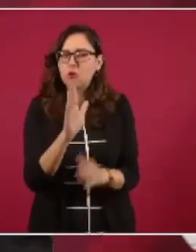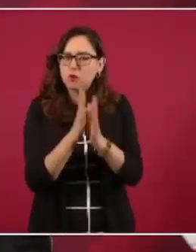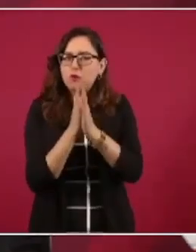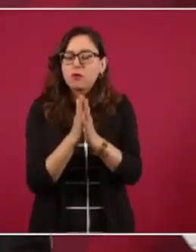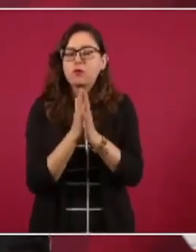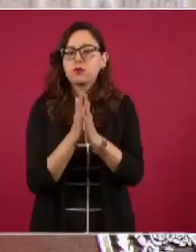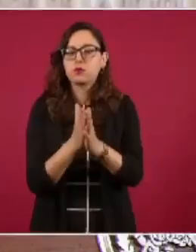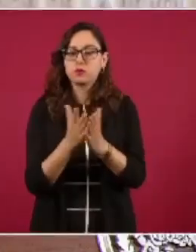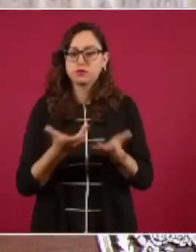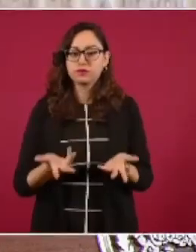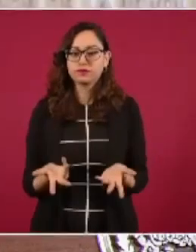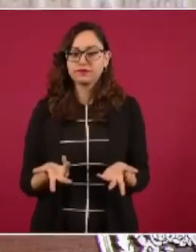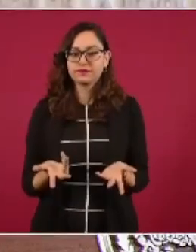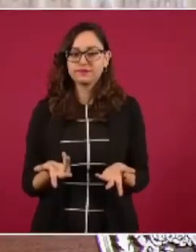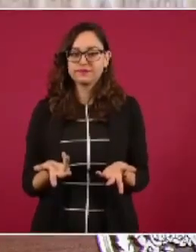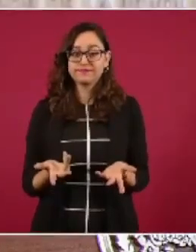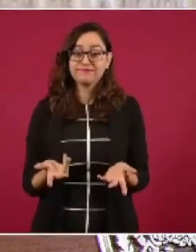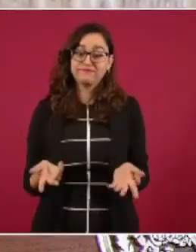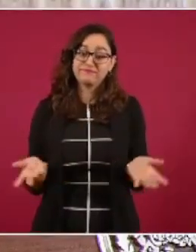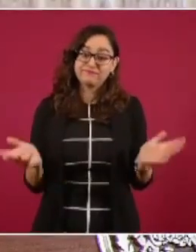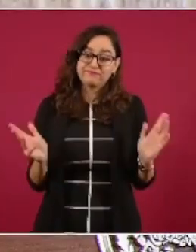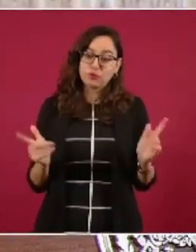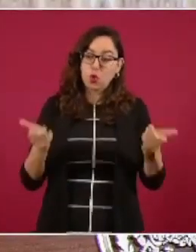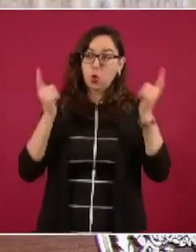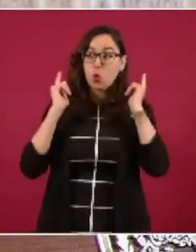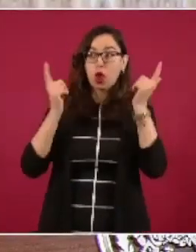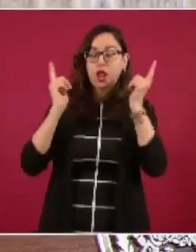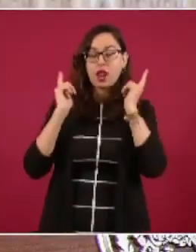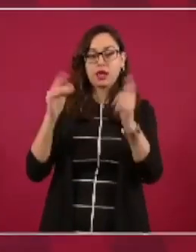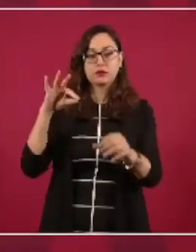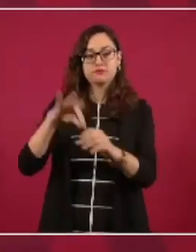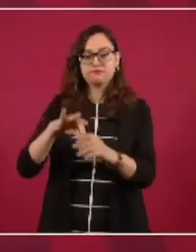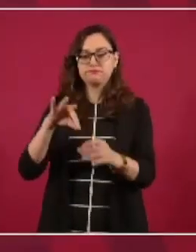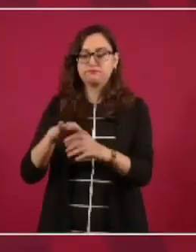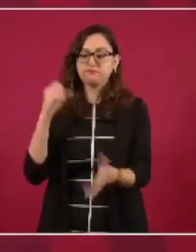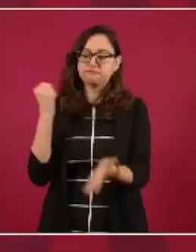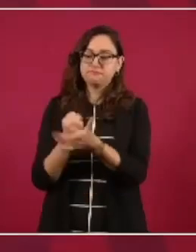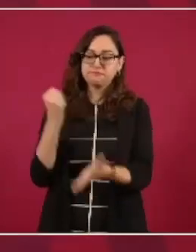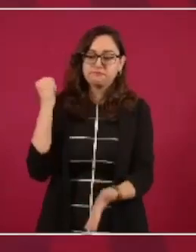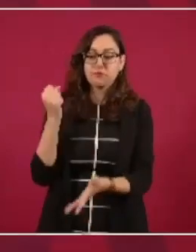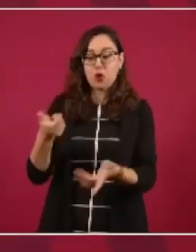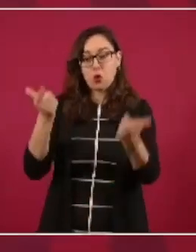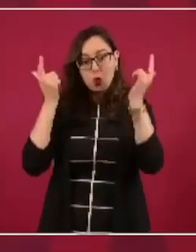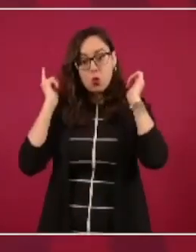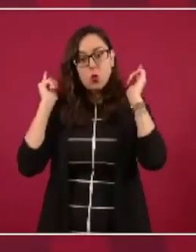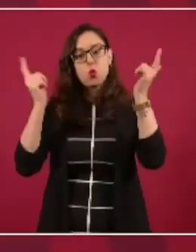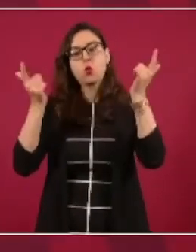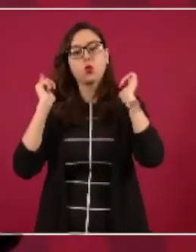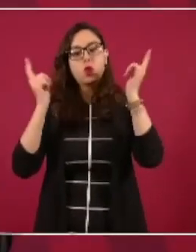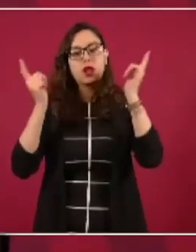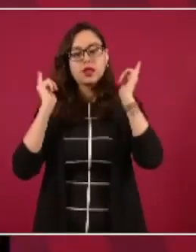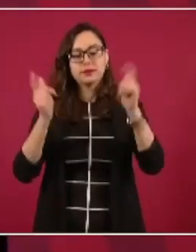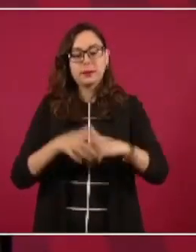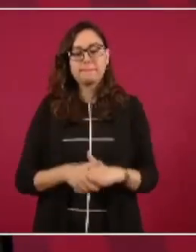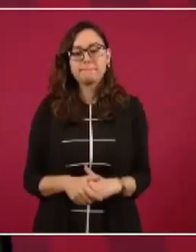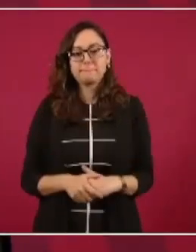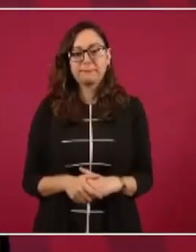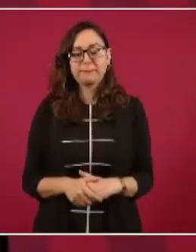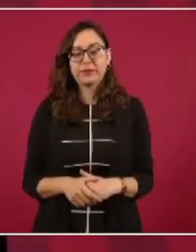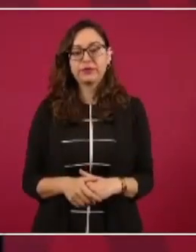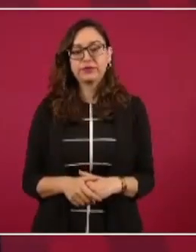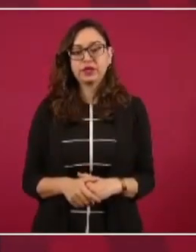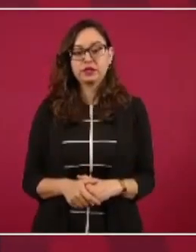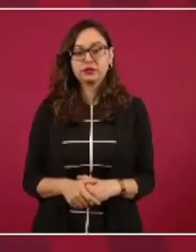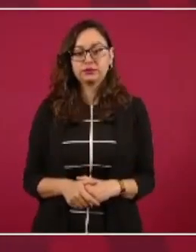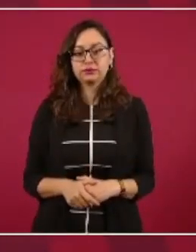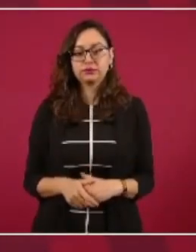Yo espero que se apruebe la ampliación. espero que se apruebe la ampliación, porque he estado viendo